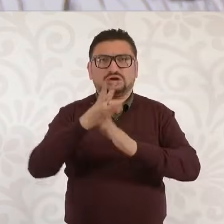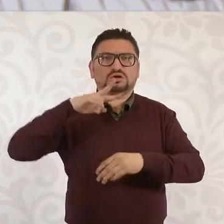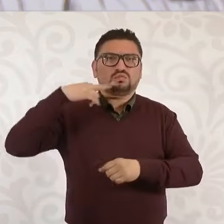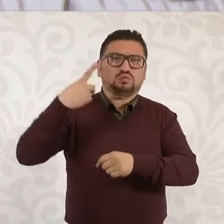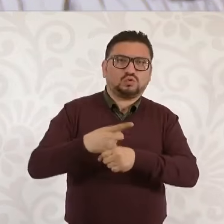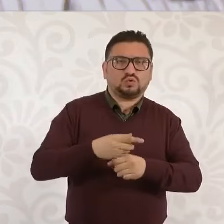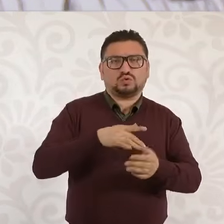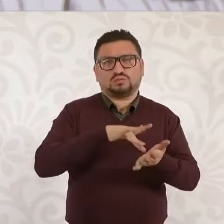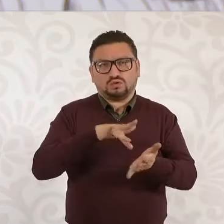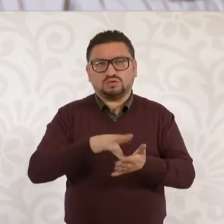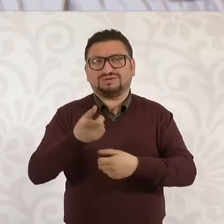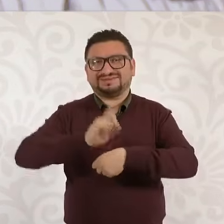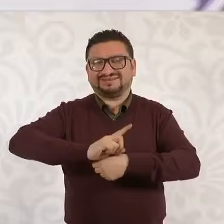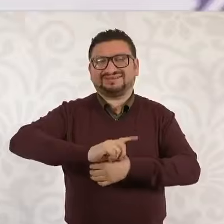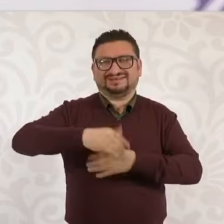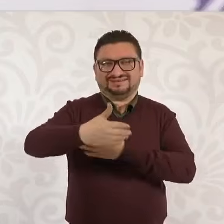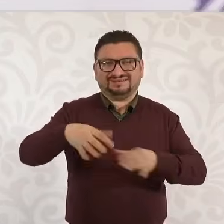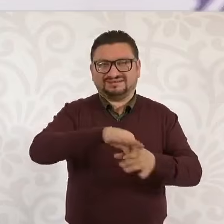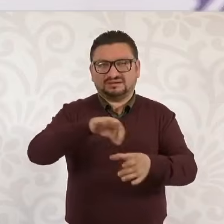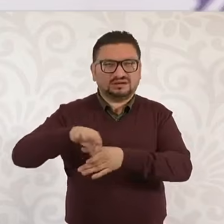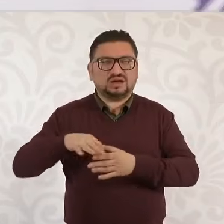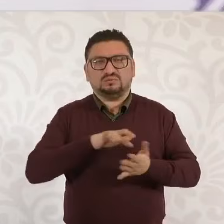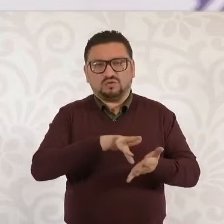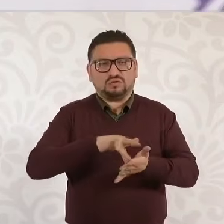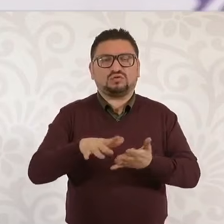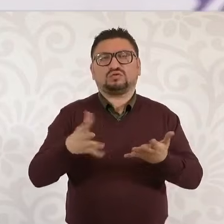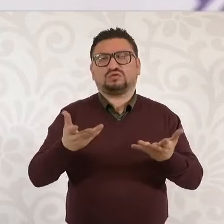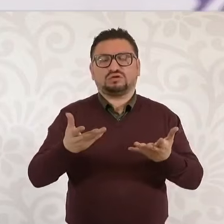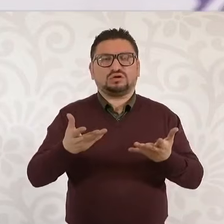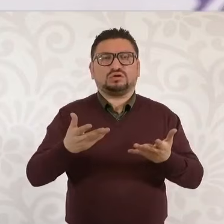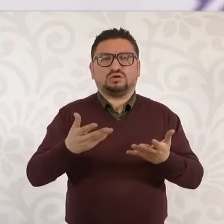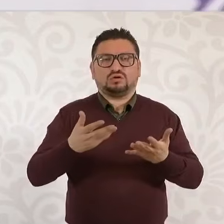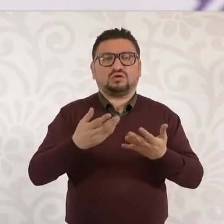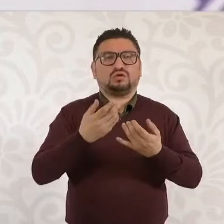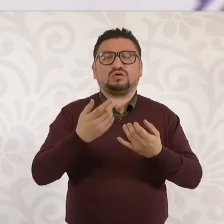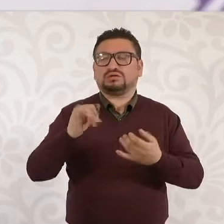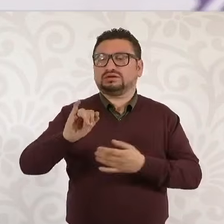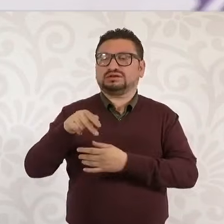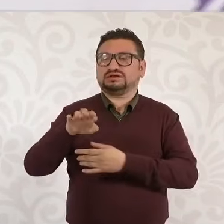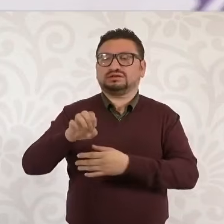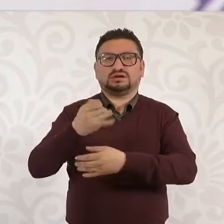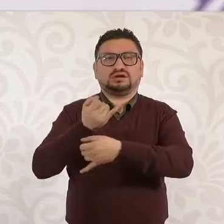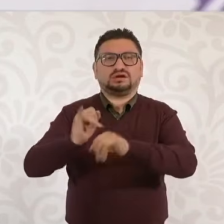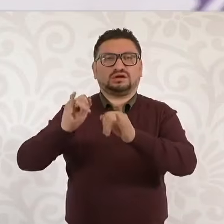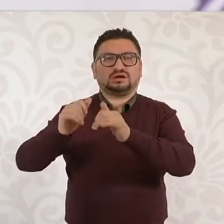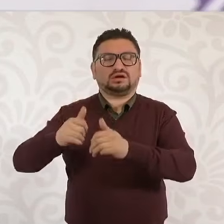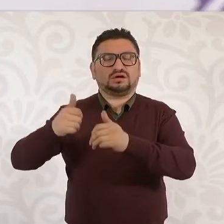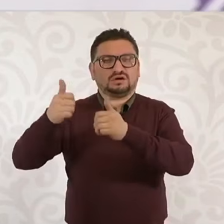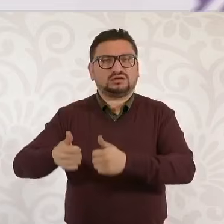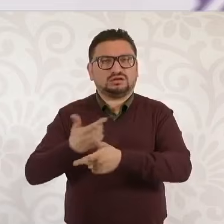voluntarios en el día de la elección, ni se pone en duda la autonomía del INE, ni se pone en